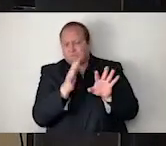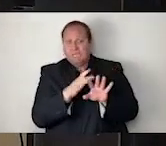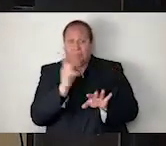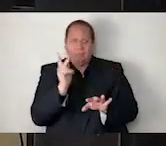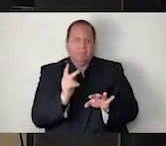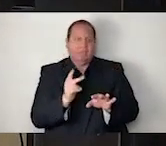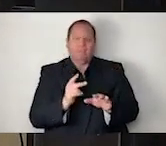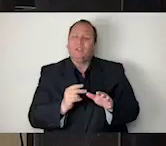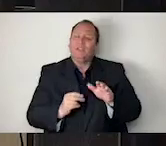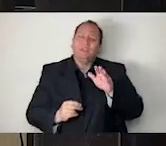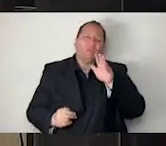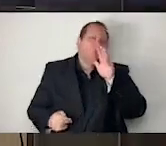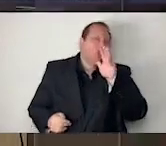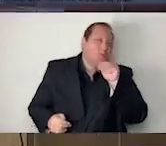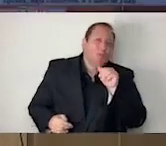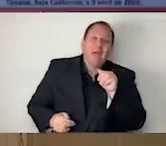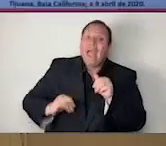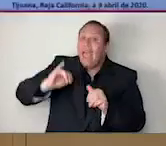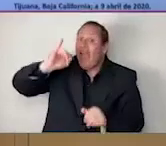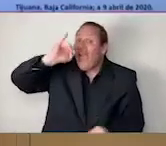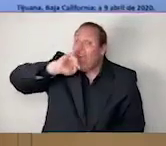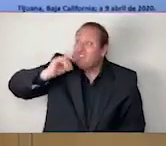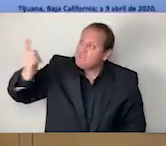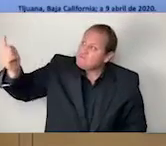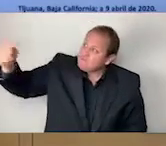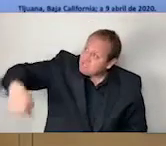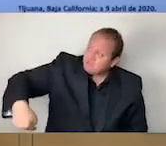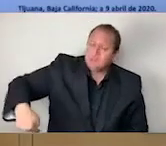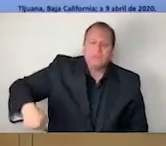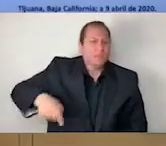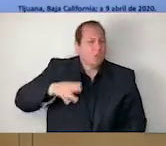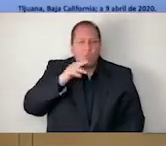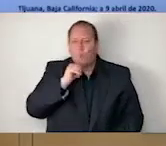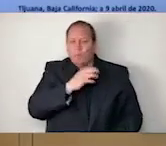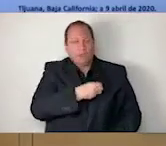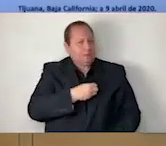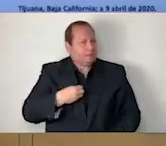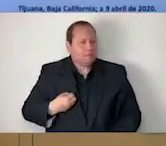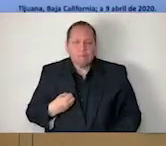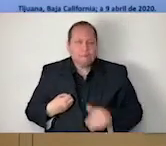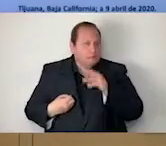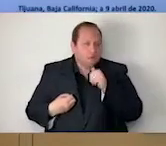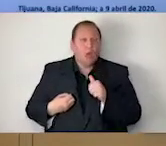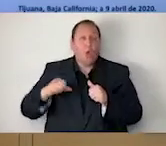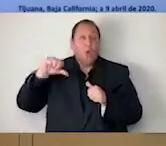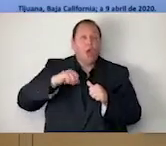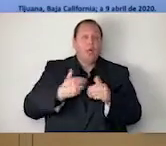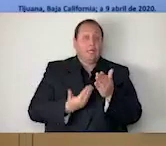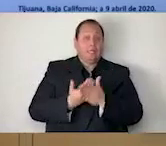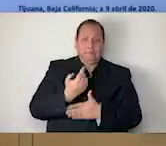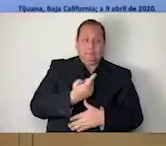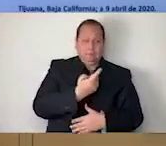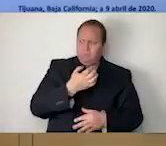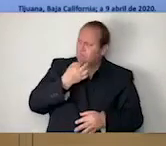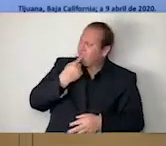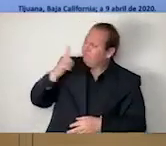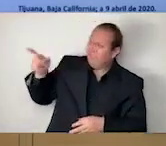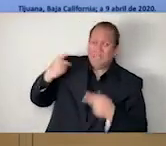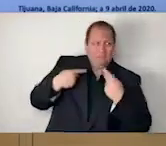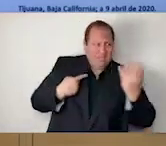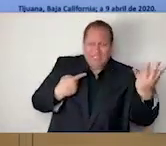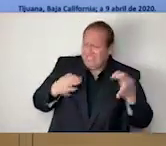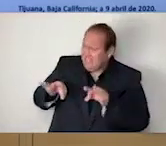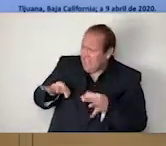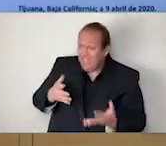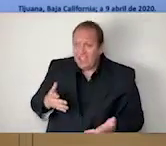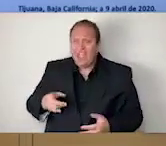mañana recibimos una denuncia de trabajadores el patrón encadena la puerta